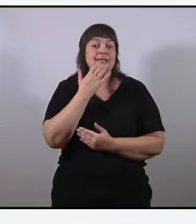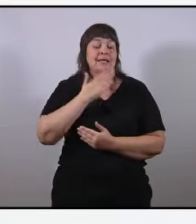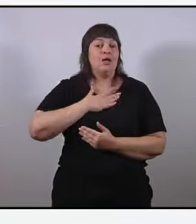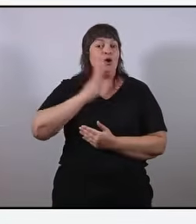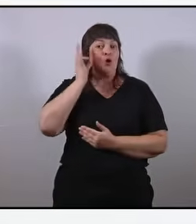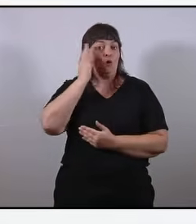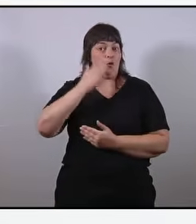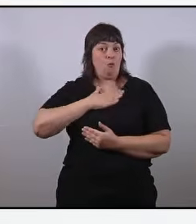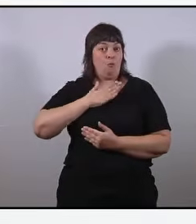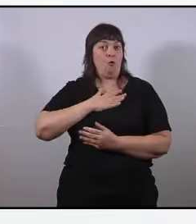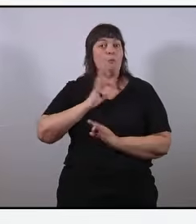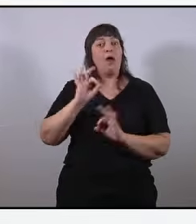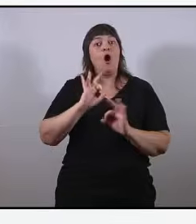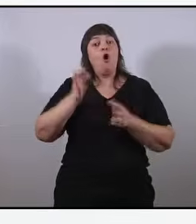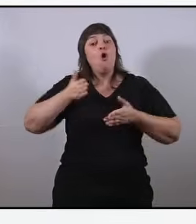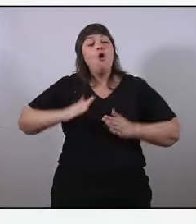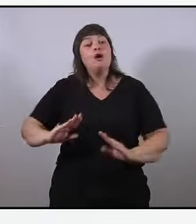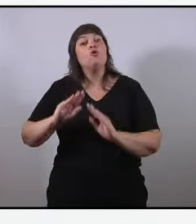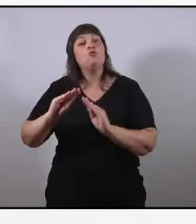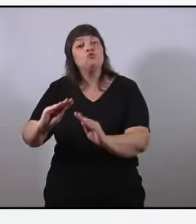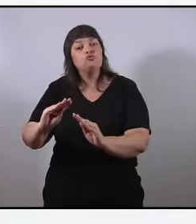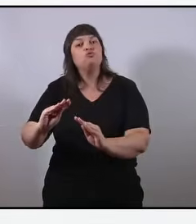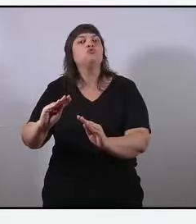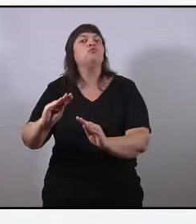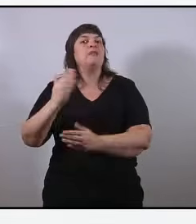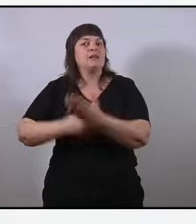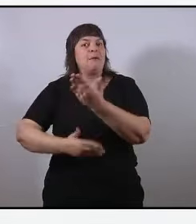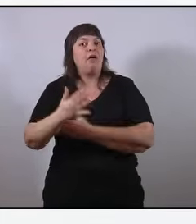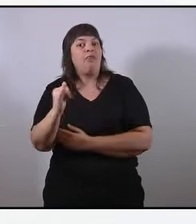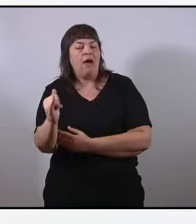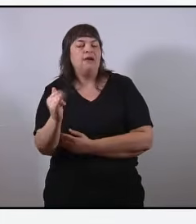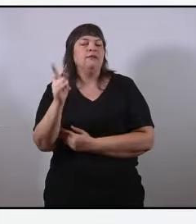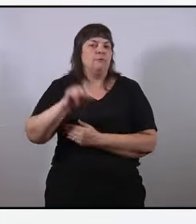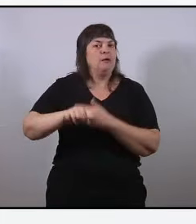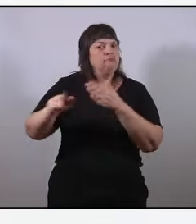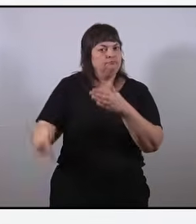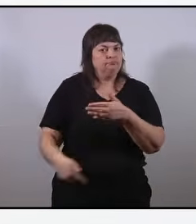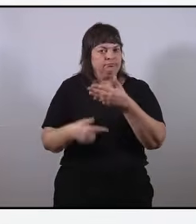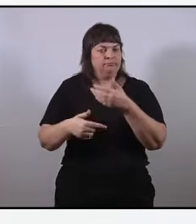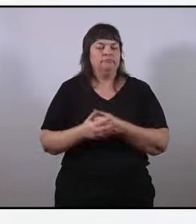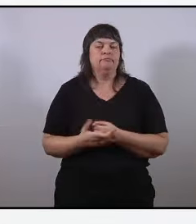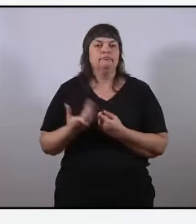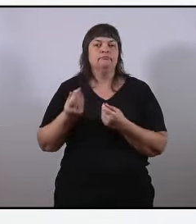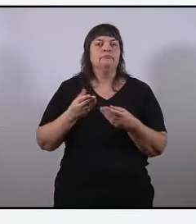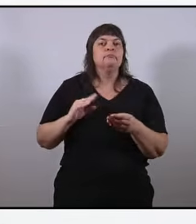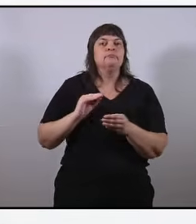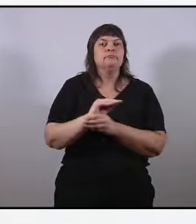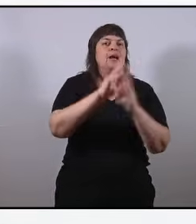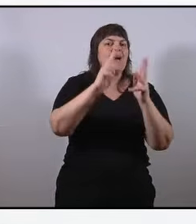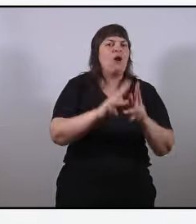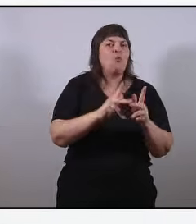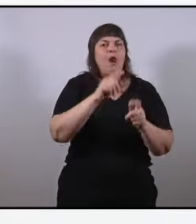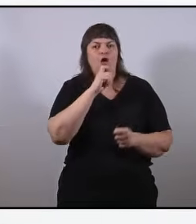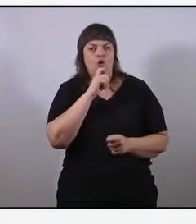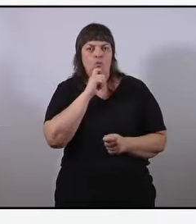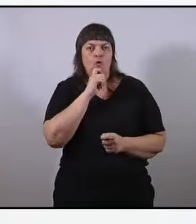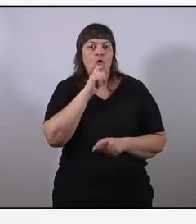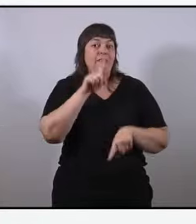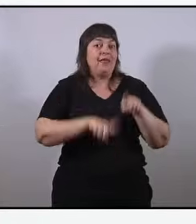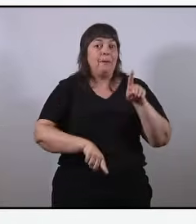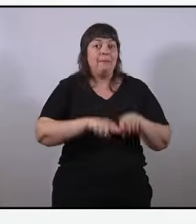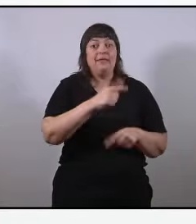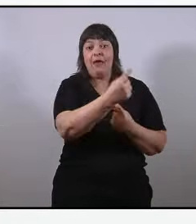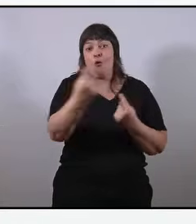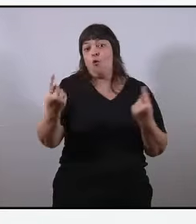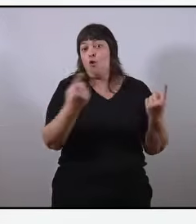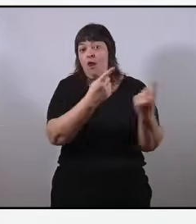ellas o si son padecidas por sus descendientes, por sus hijos. Las cuantías se van a calcular según las necesidades que se